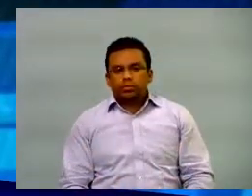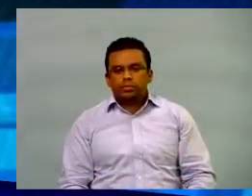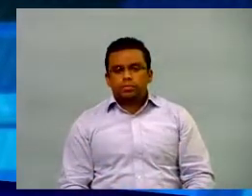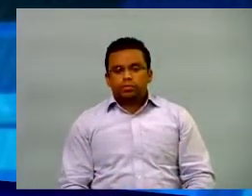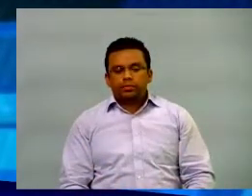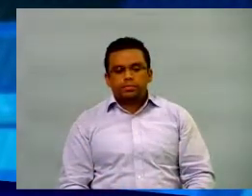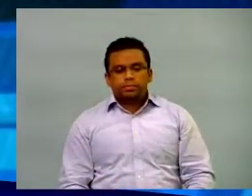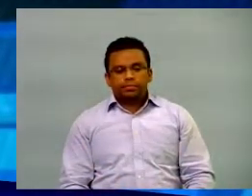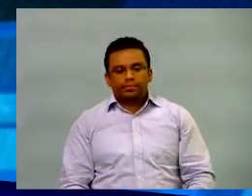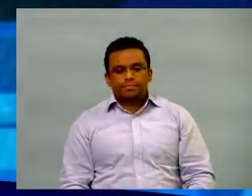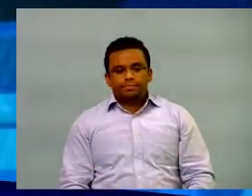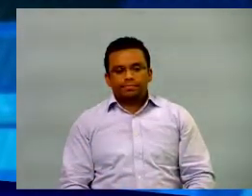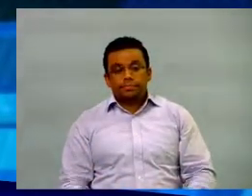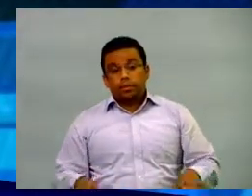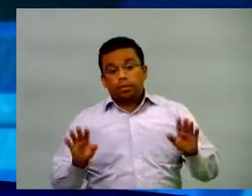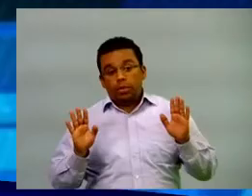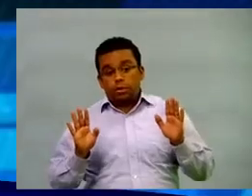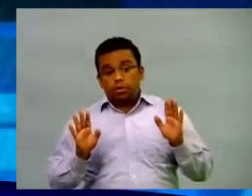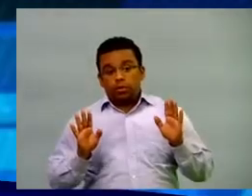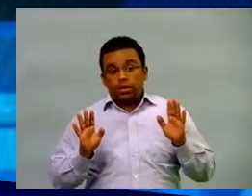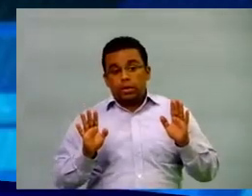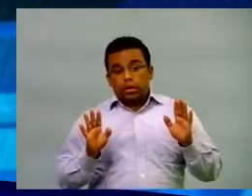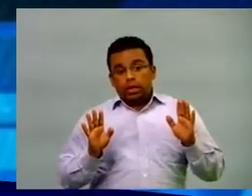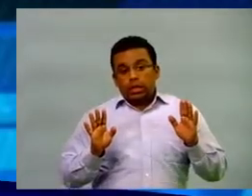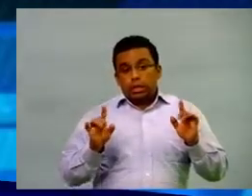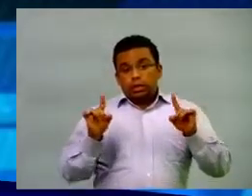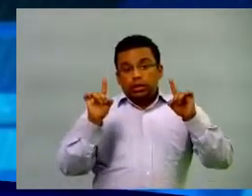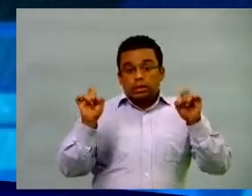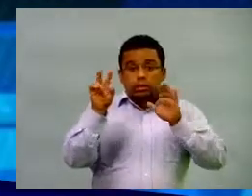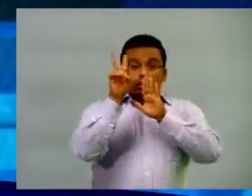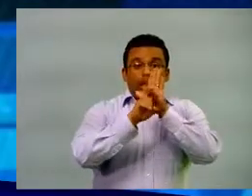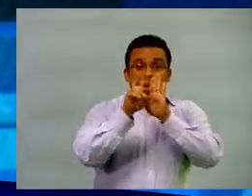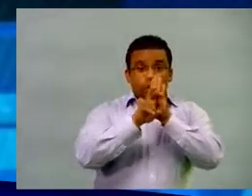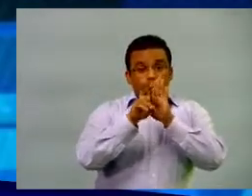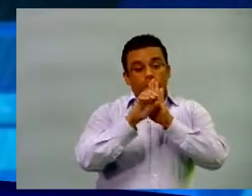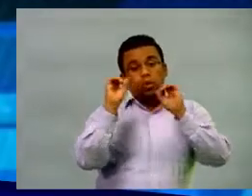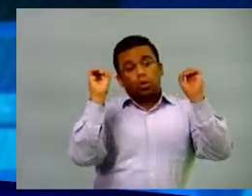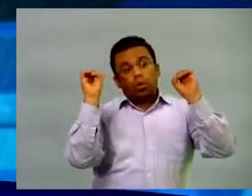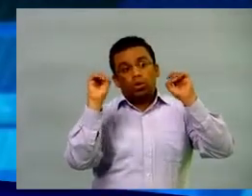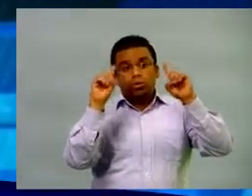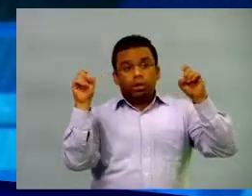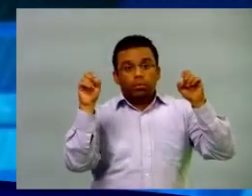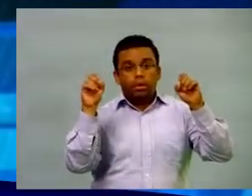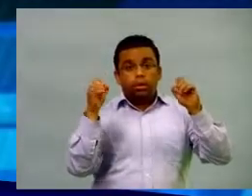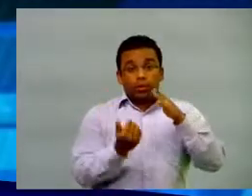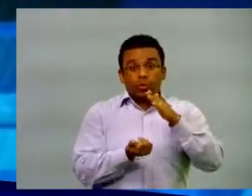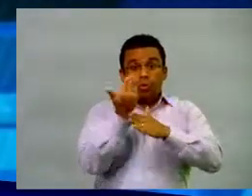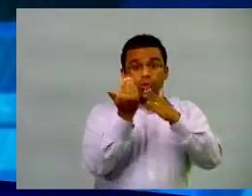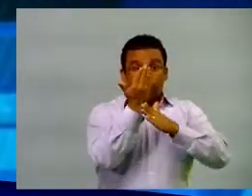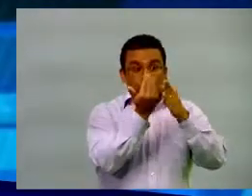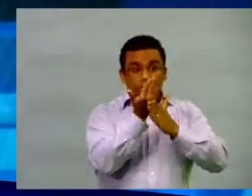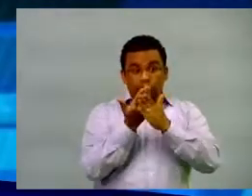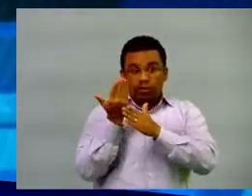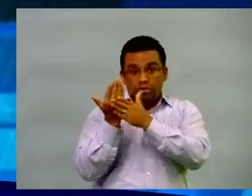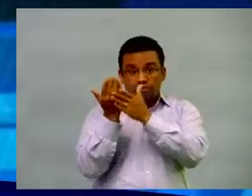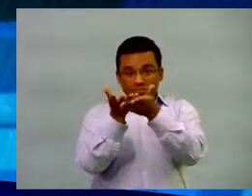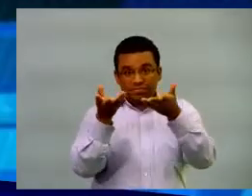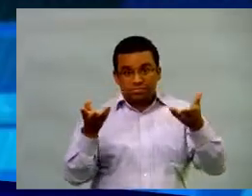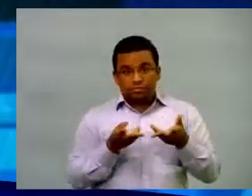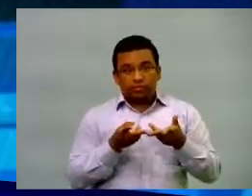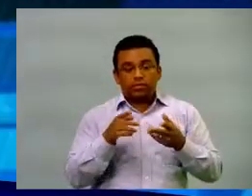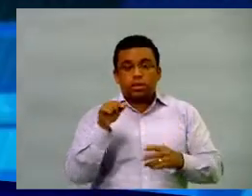Bueno, digamos que desde la parte teórica o de nuevas tendencias de la educación, la gamificación o la